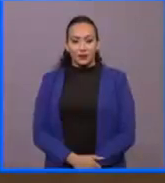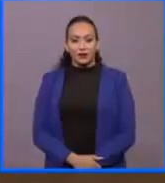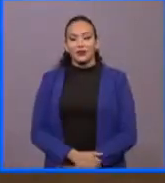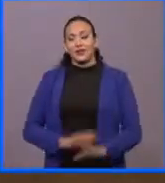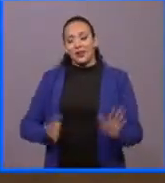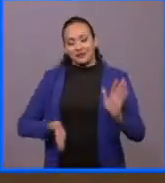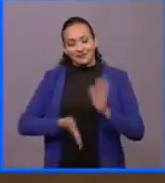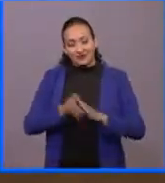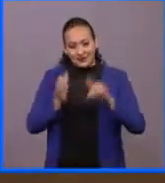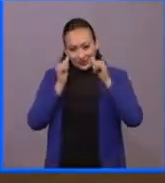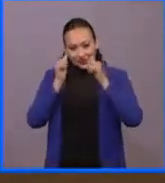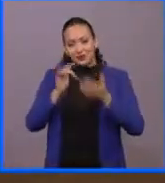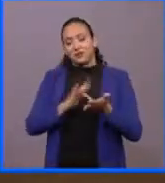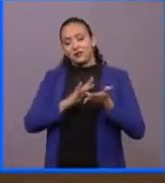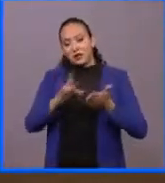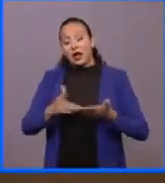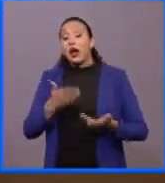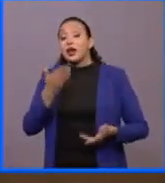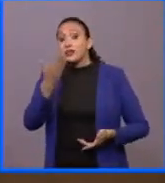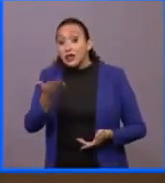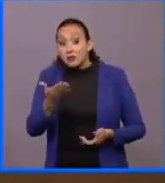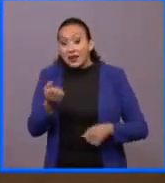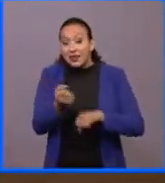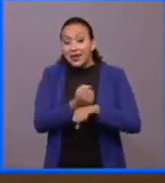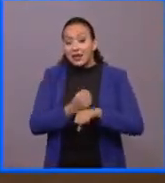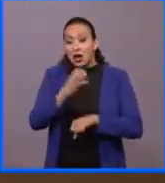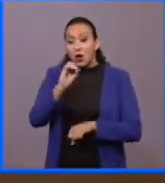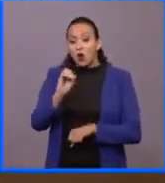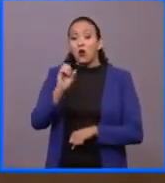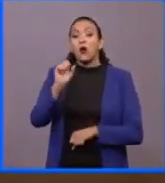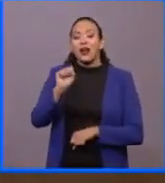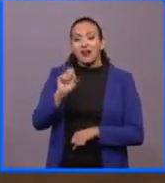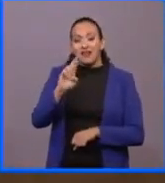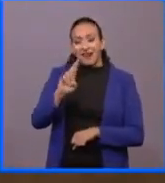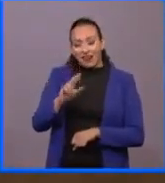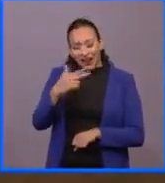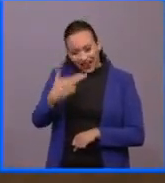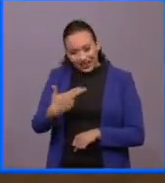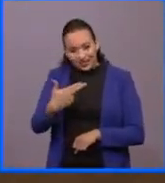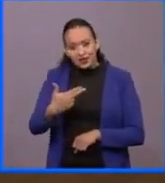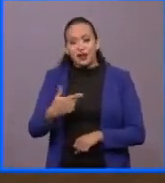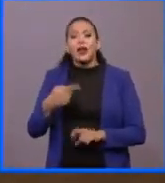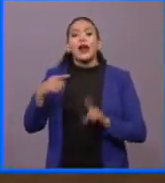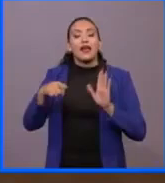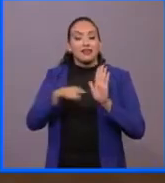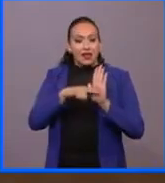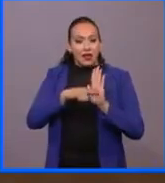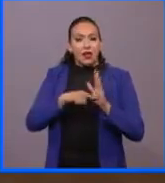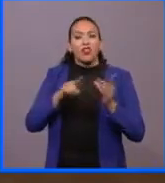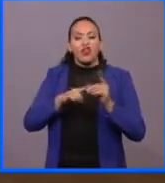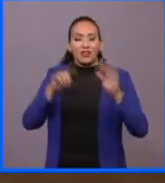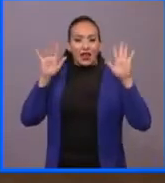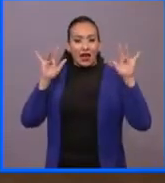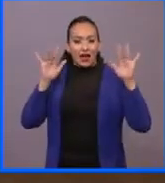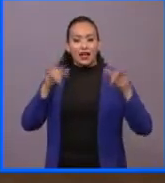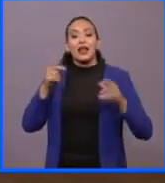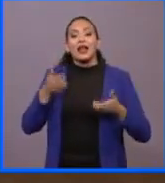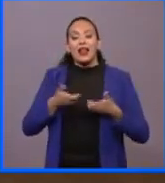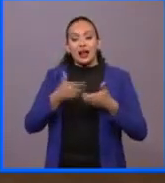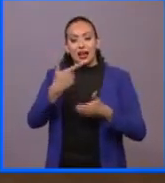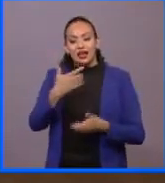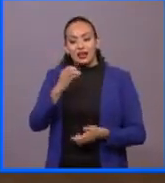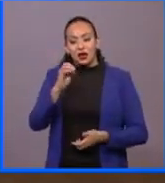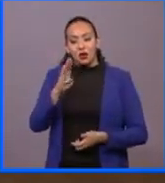Y ya nos vamos, pero se solicita sangre ORH negativo en el Hospital Ángeles Mosel, ubicado en la calle